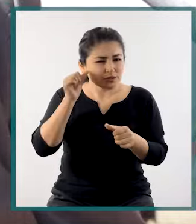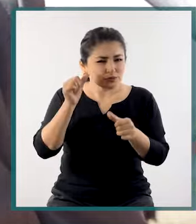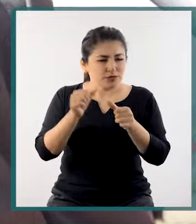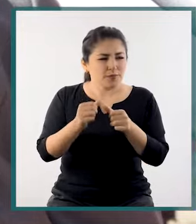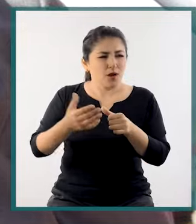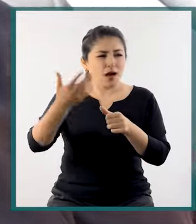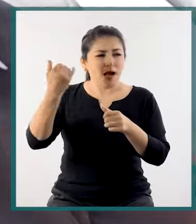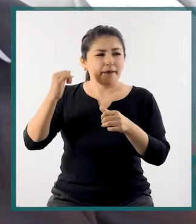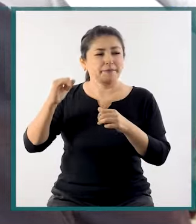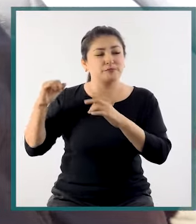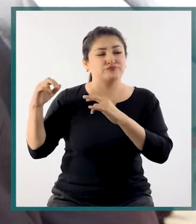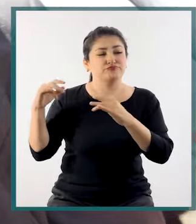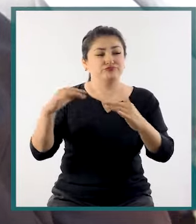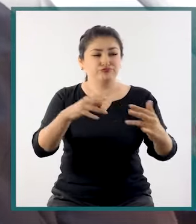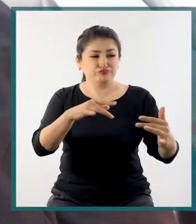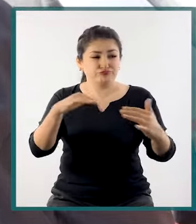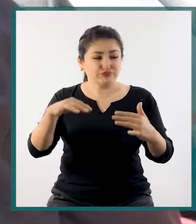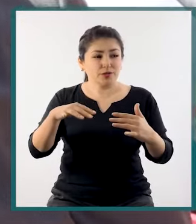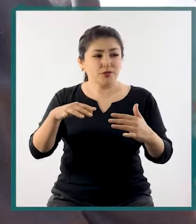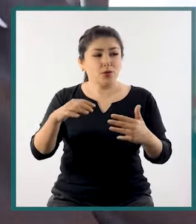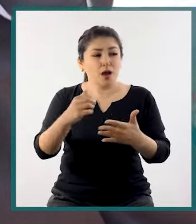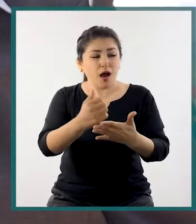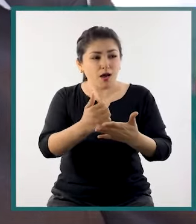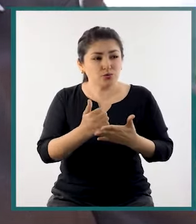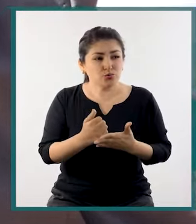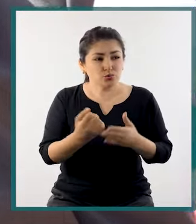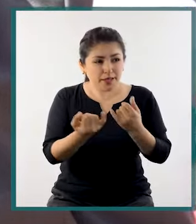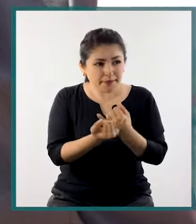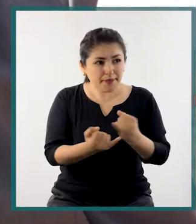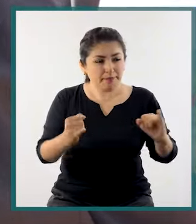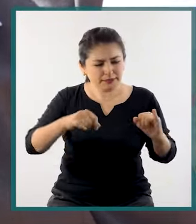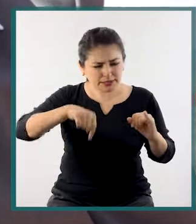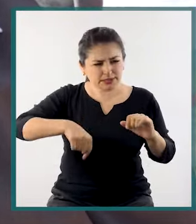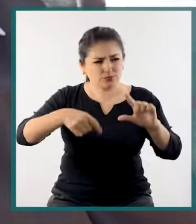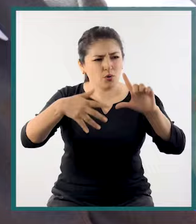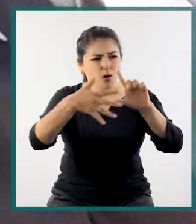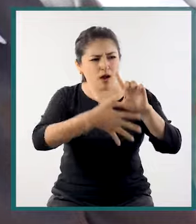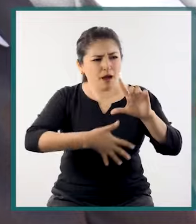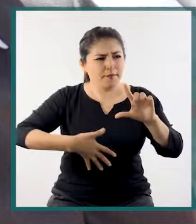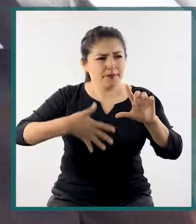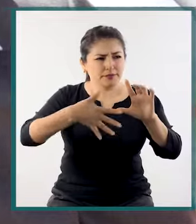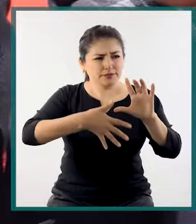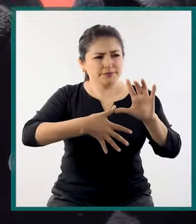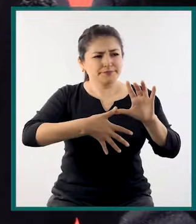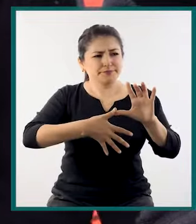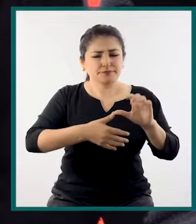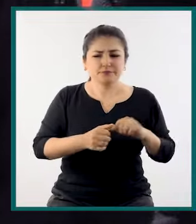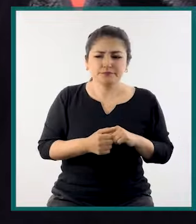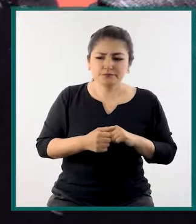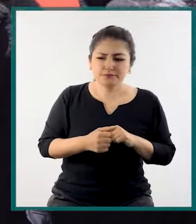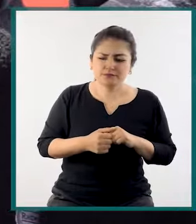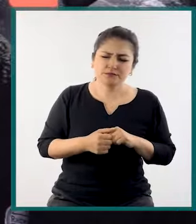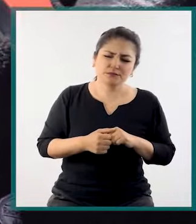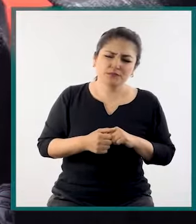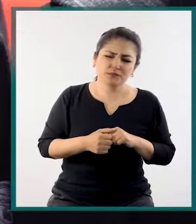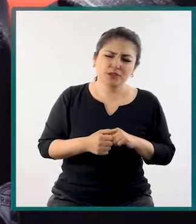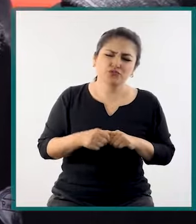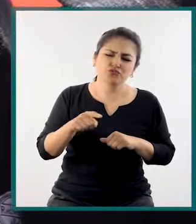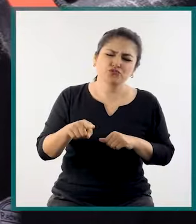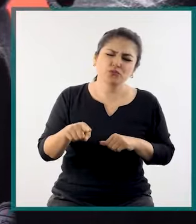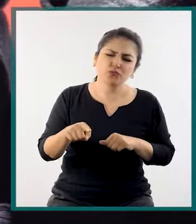a la Batalla de Junín, se libró nuestra independencia, ¿no? De América. Claro. ¿Qué sintieron al verla